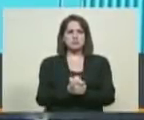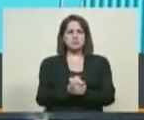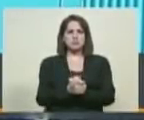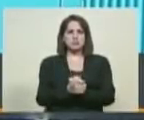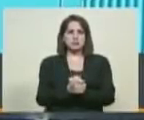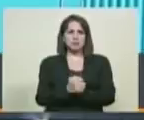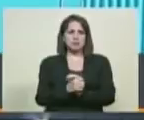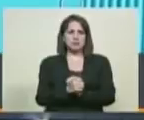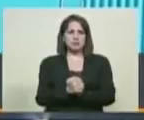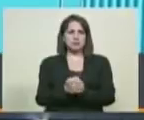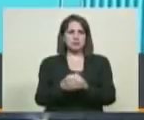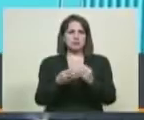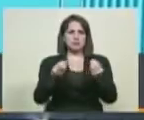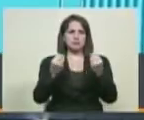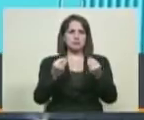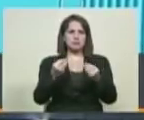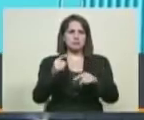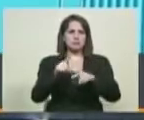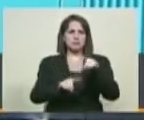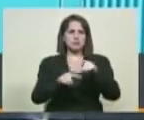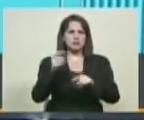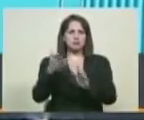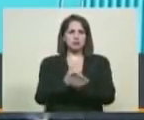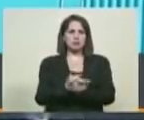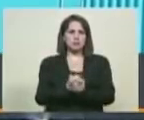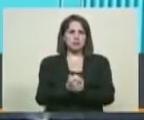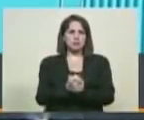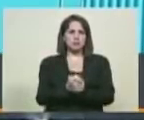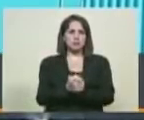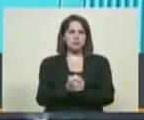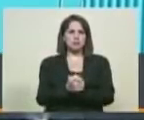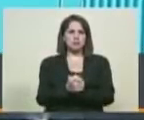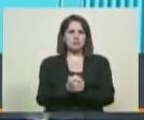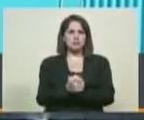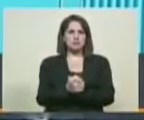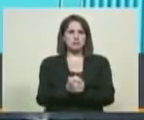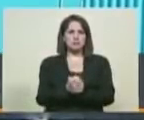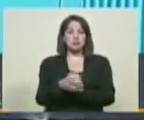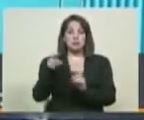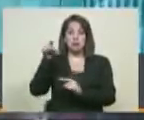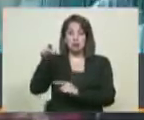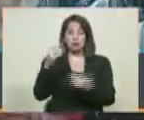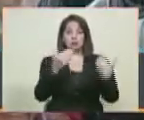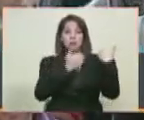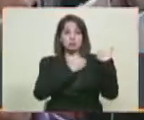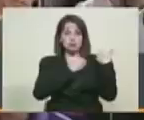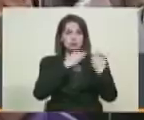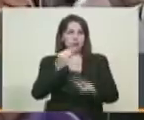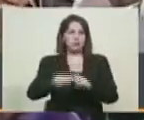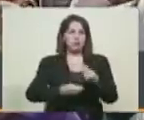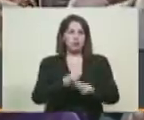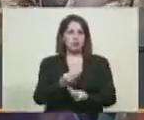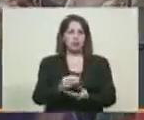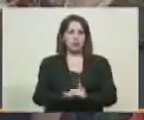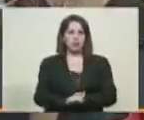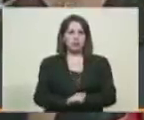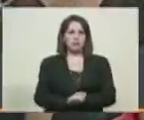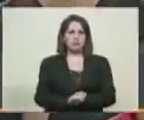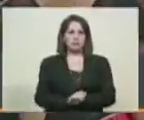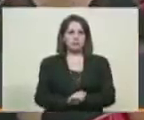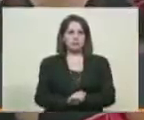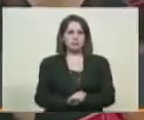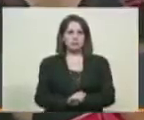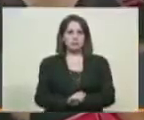culminar el metro Guarenas-Guatire, para que sea él el que lo haga. Pero como yo nombré